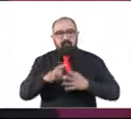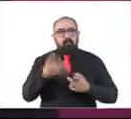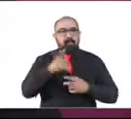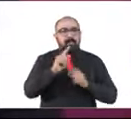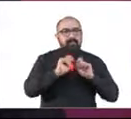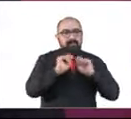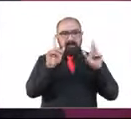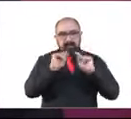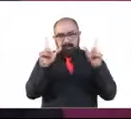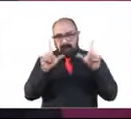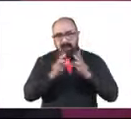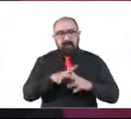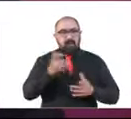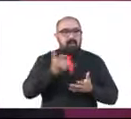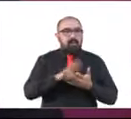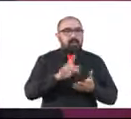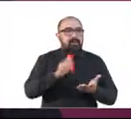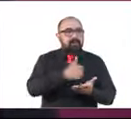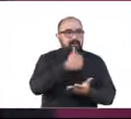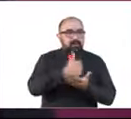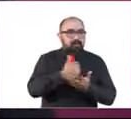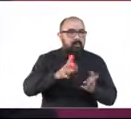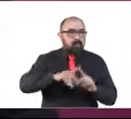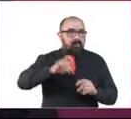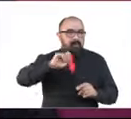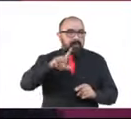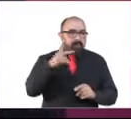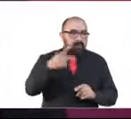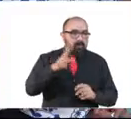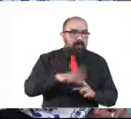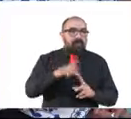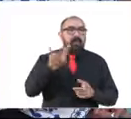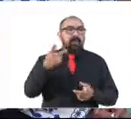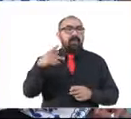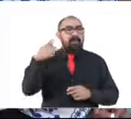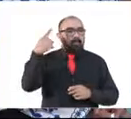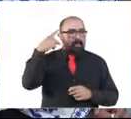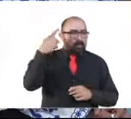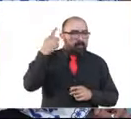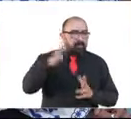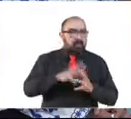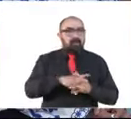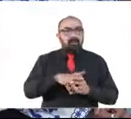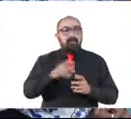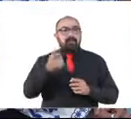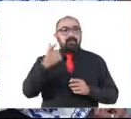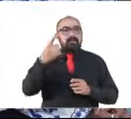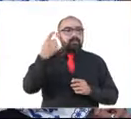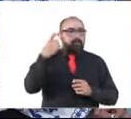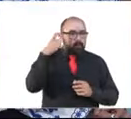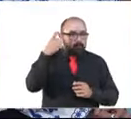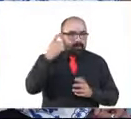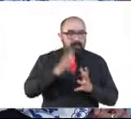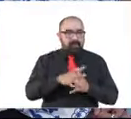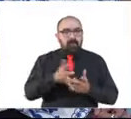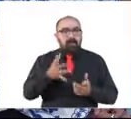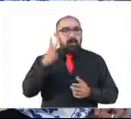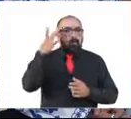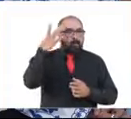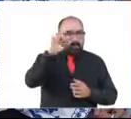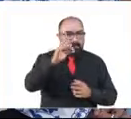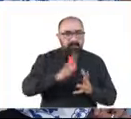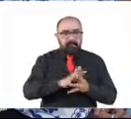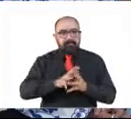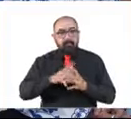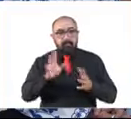está la ciudad de Pachuca, está la ciudad de Querétaro, está la ciudad de Toluca, está la ciudad de Cuernavaca, Entonces,